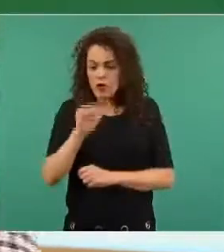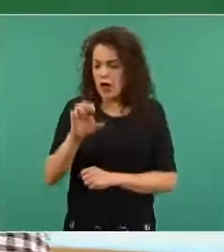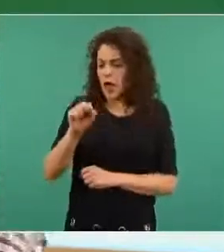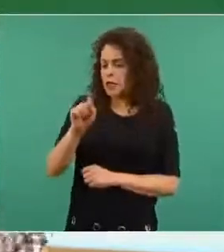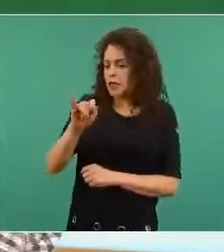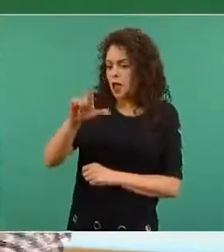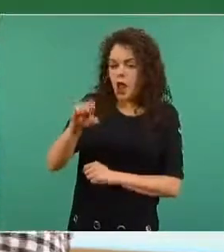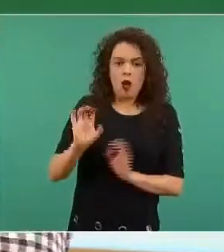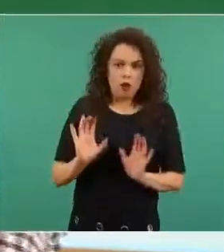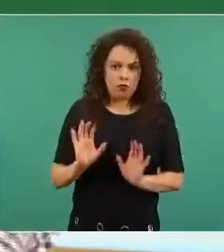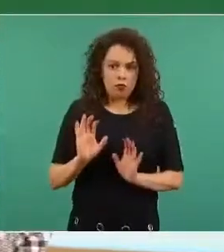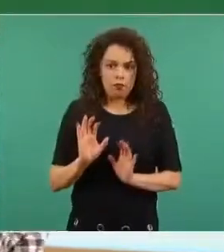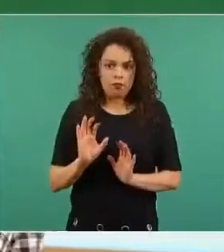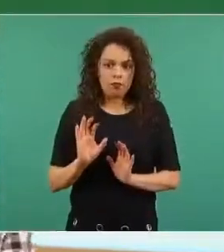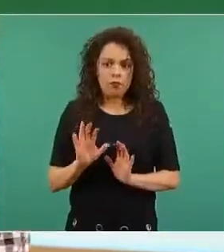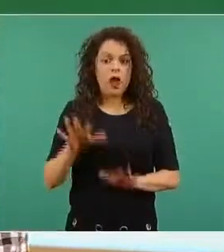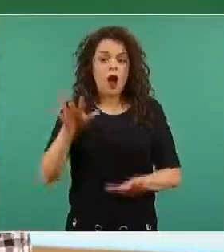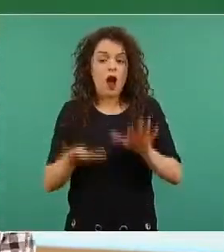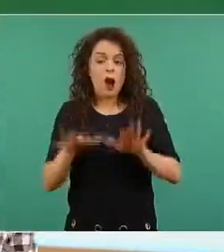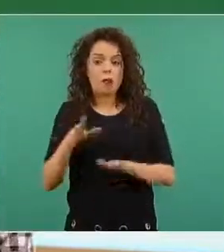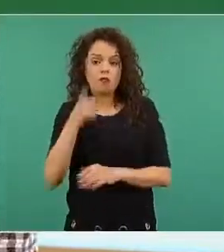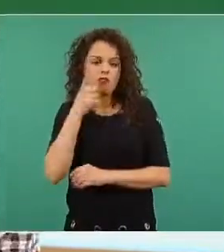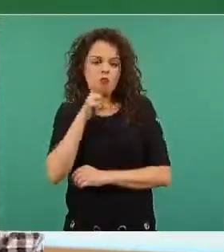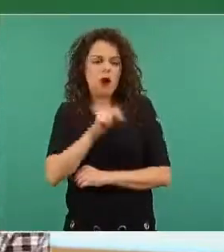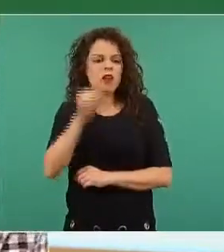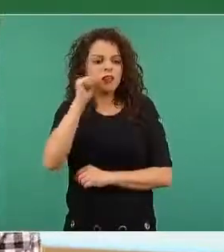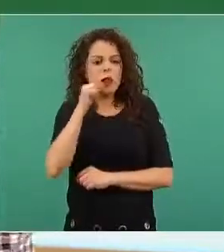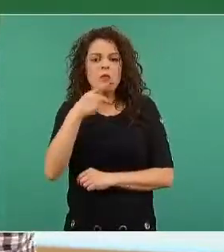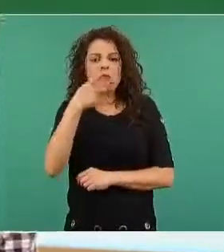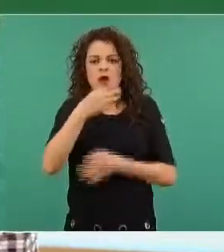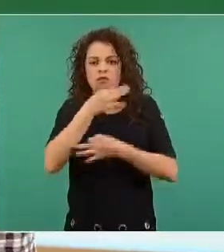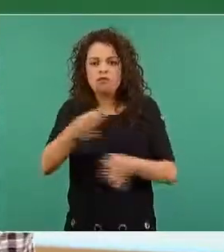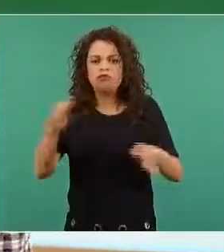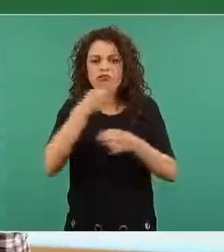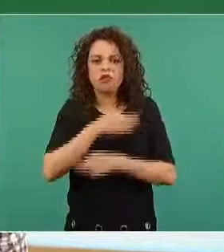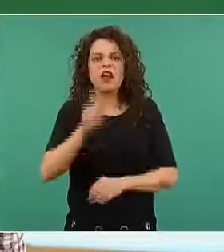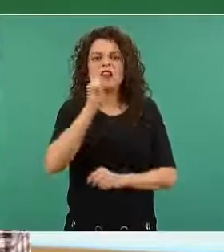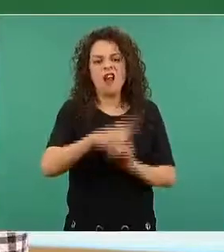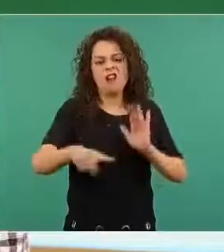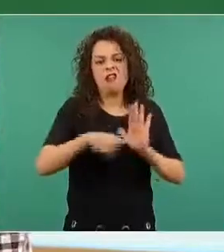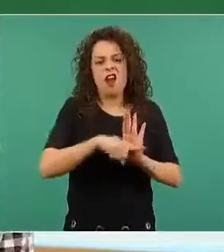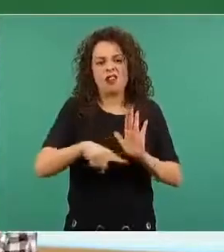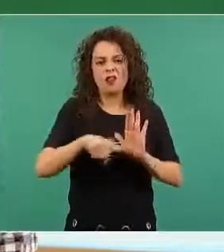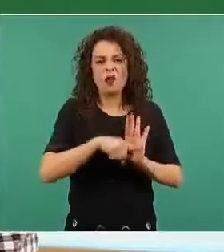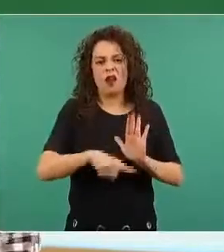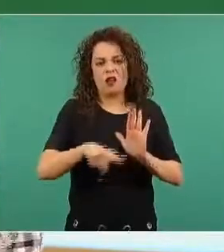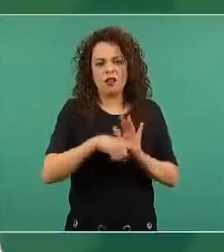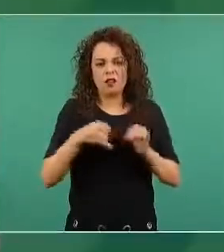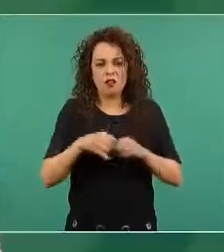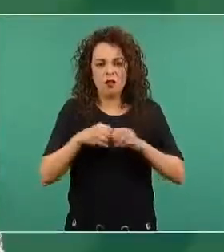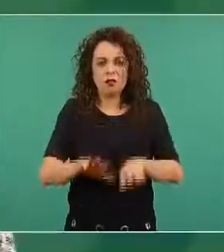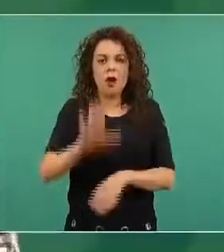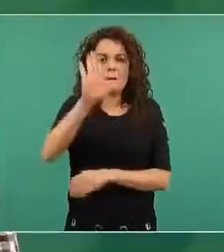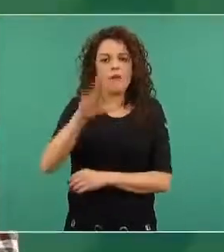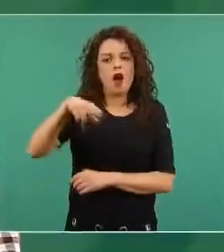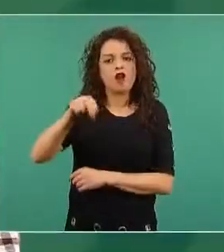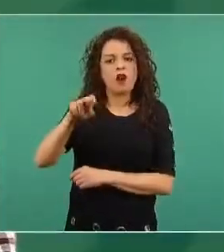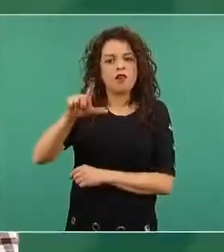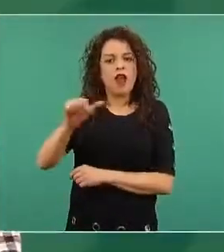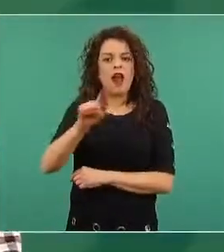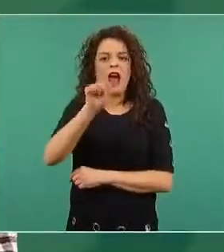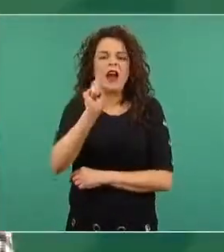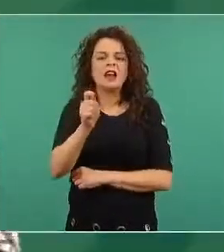no y continuamente dice lo negativo, pues es un poco un estilo, es como las novelas de terror, pues es un estilo